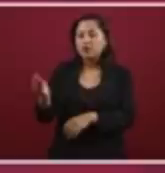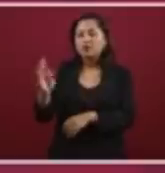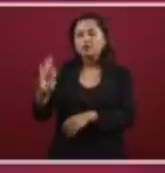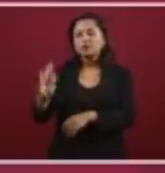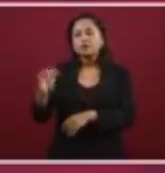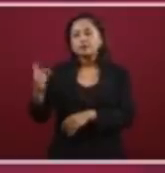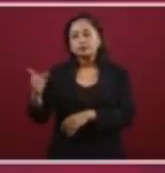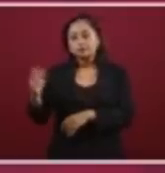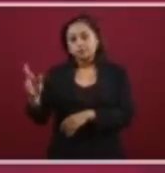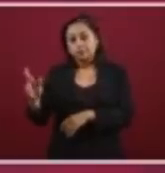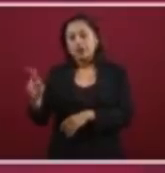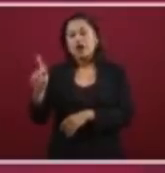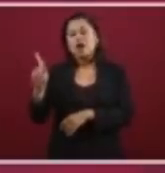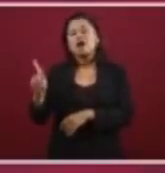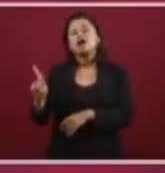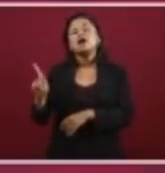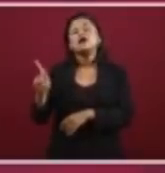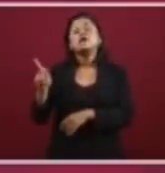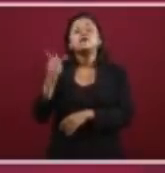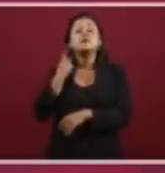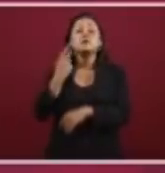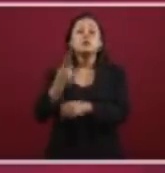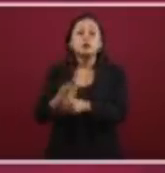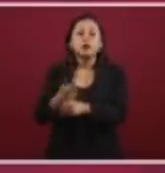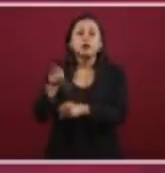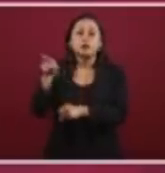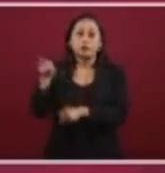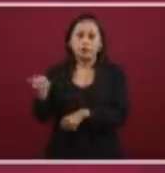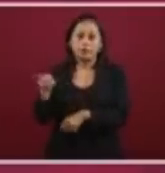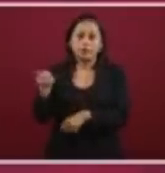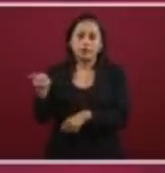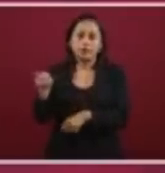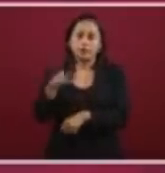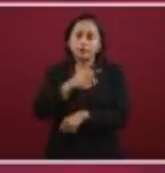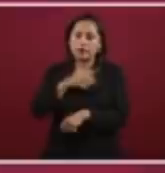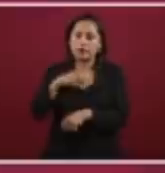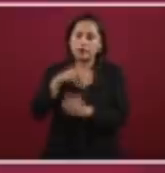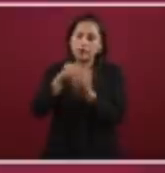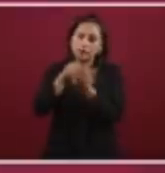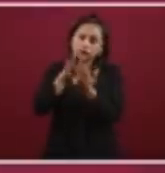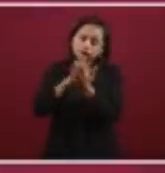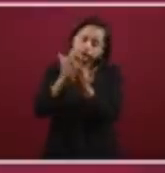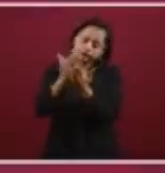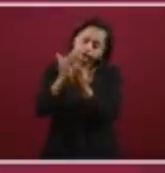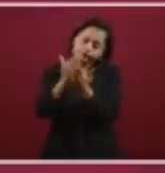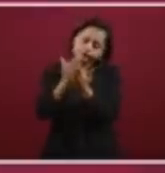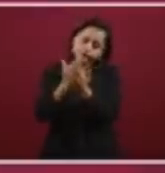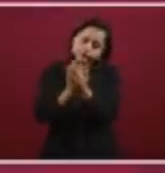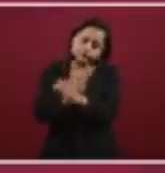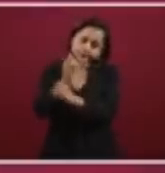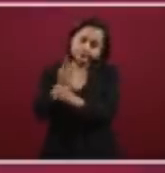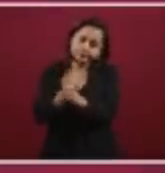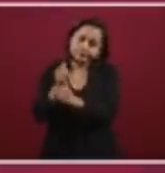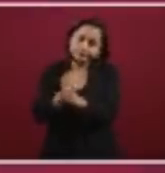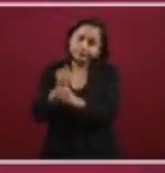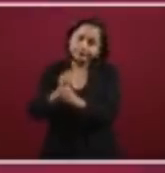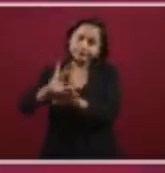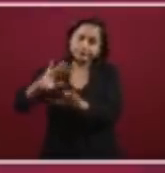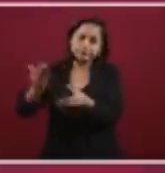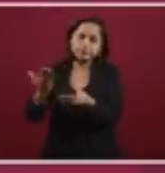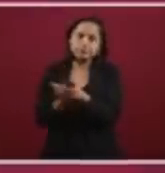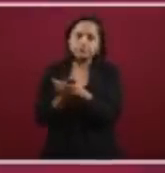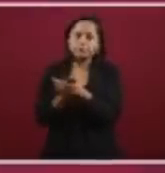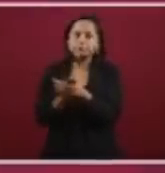la propia fiscal tiene que documentar tiene que este